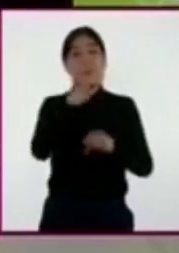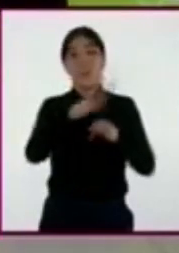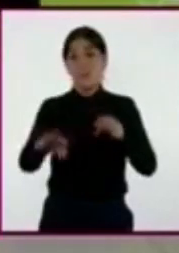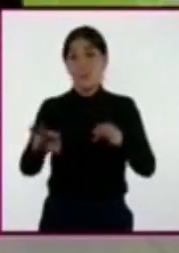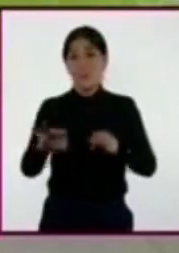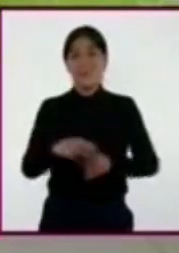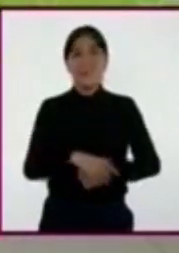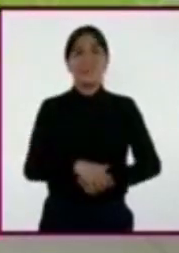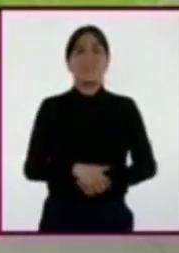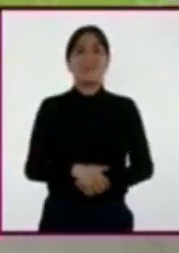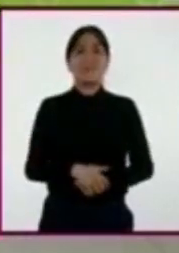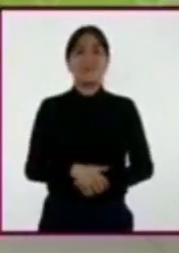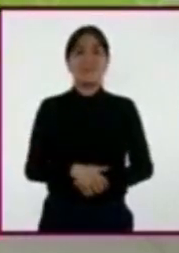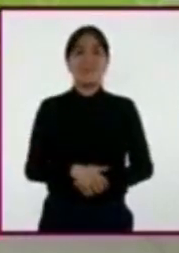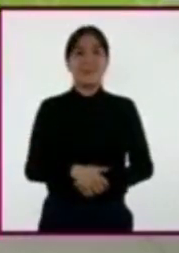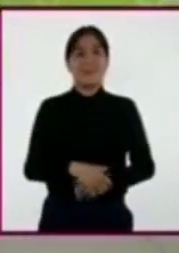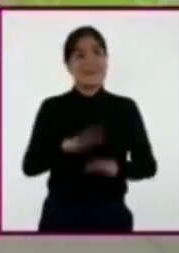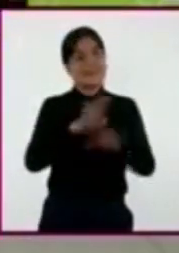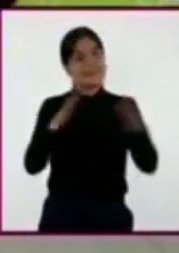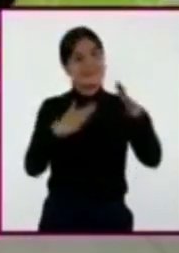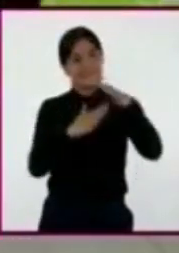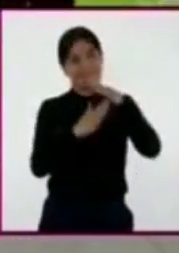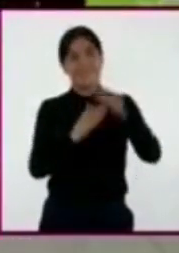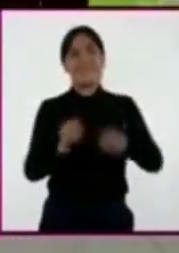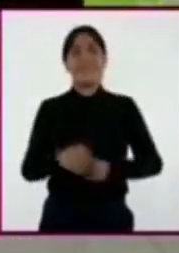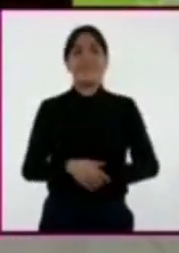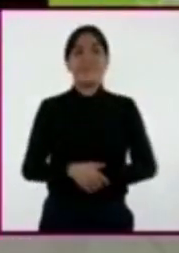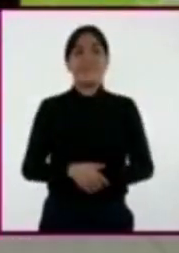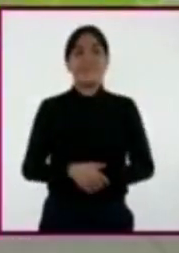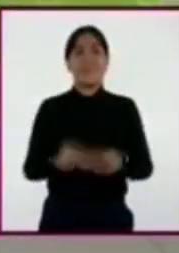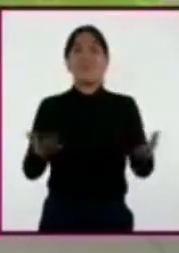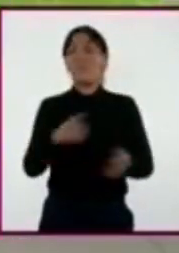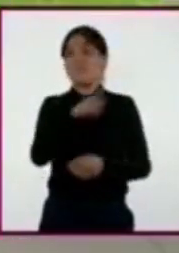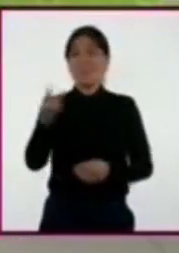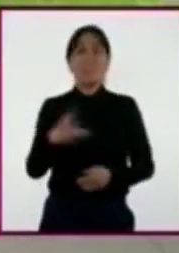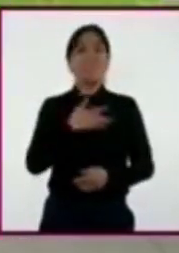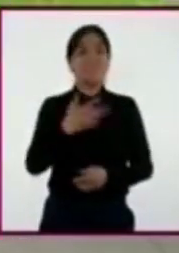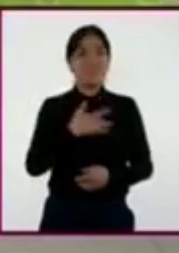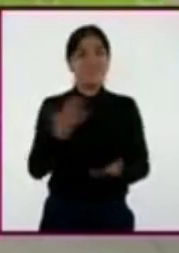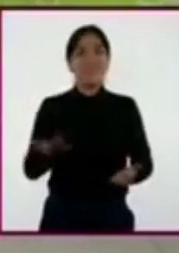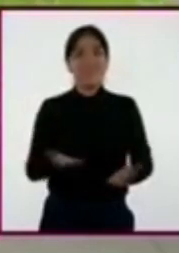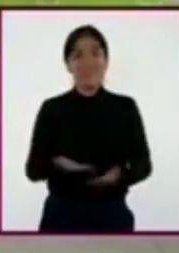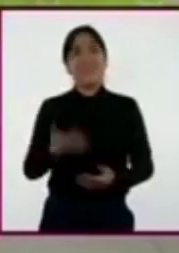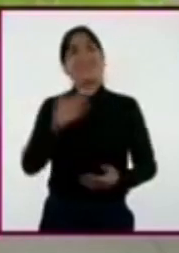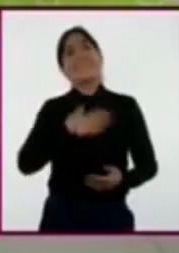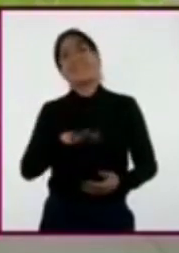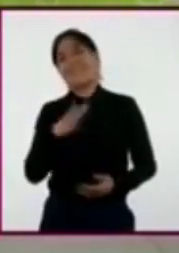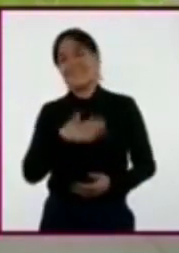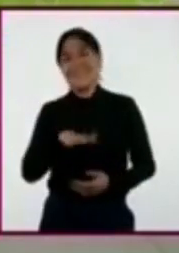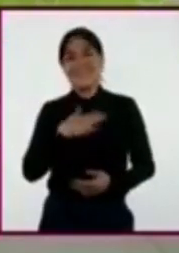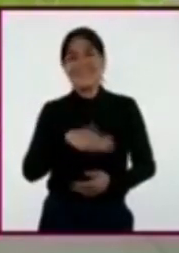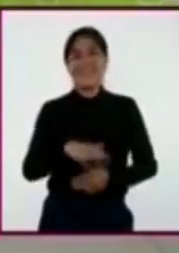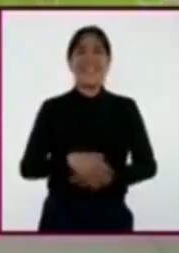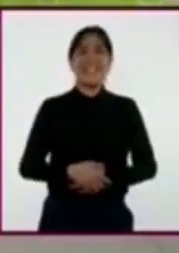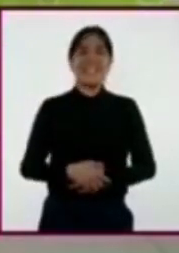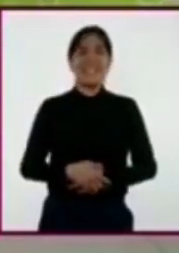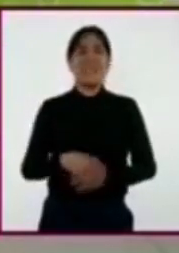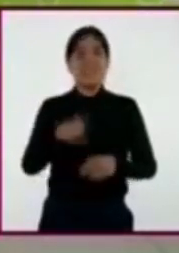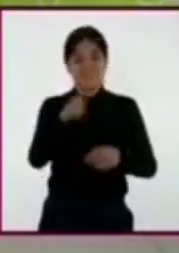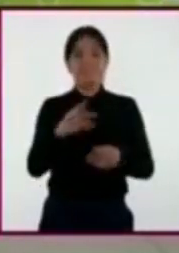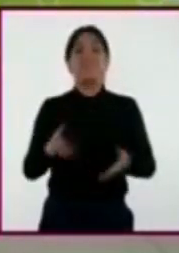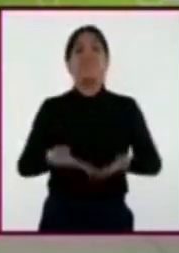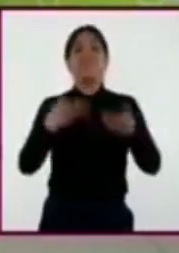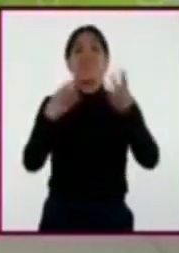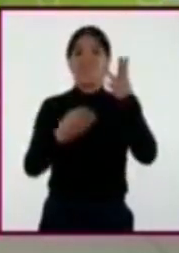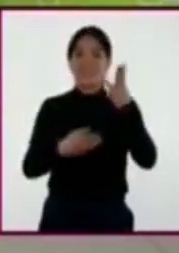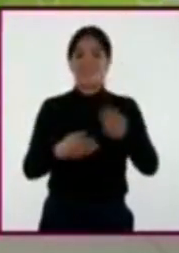Último. Y alto. ¿Cómo se sienten? Muy cansada. Vamos a realizar